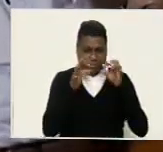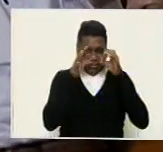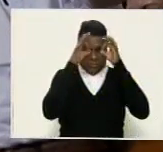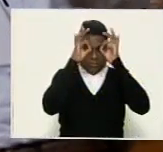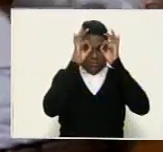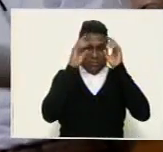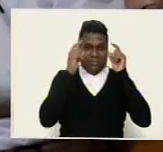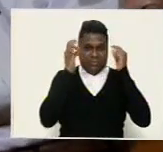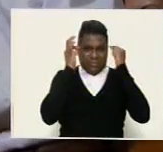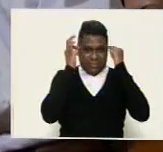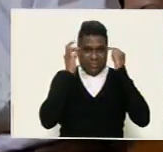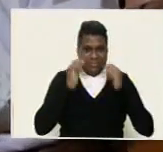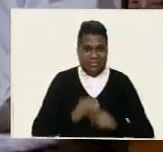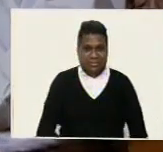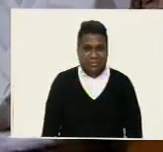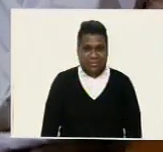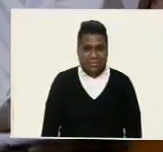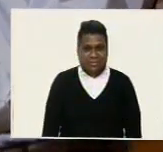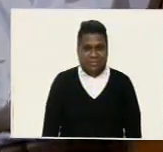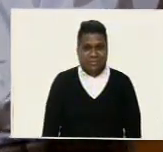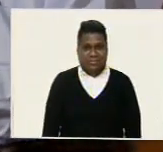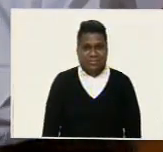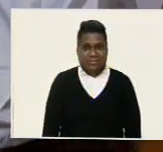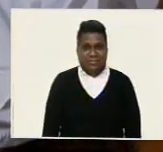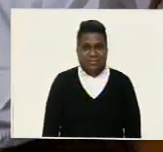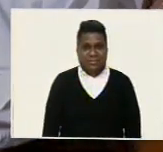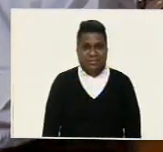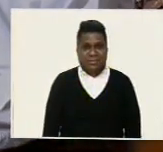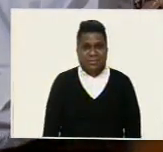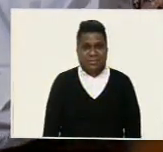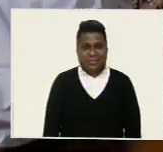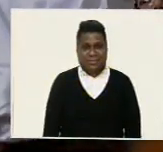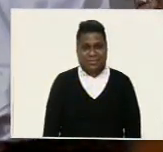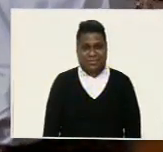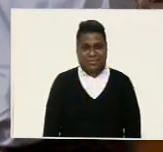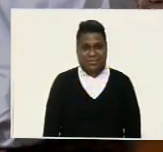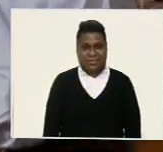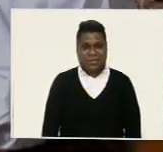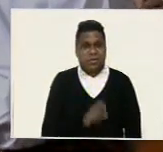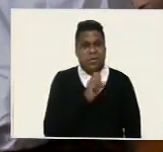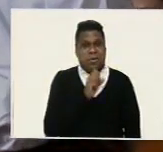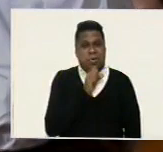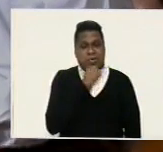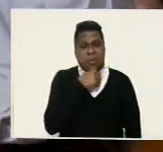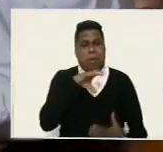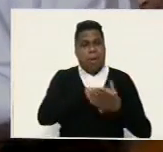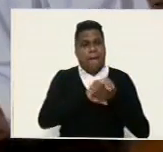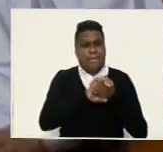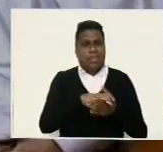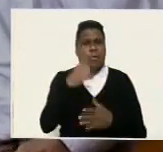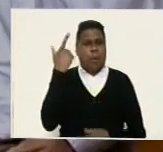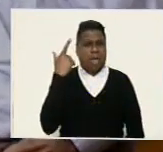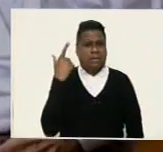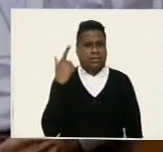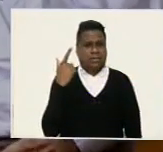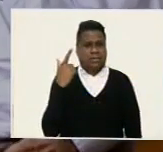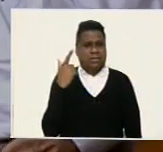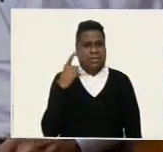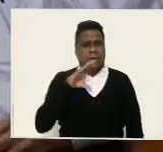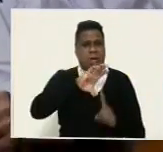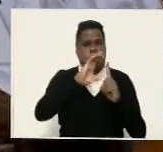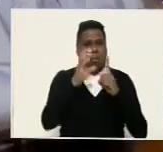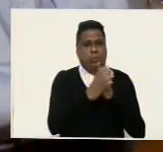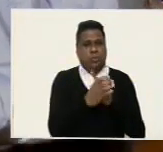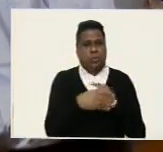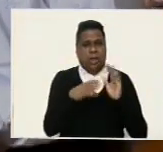Es Arley Herrera, que se encuentra allá, mi viejo amigo de la Subcomisión de Cultura de la